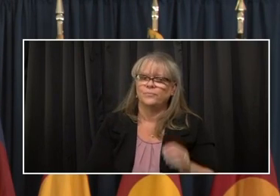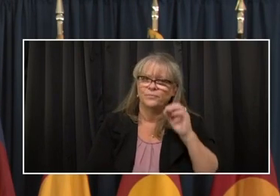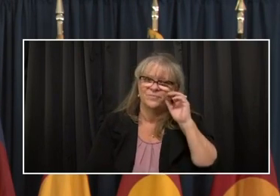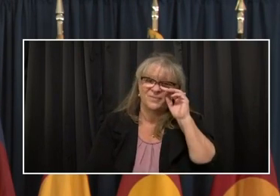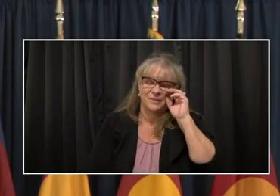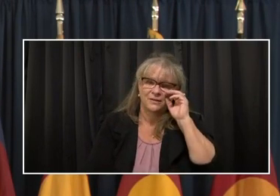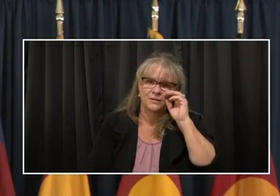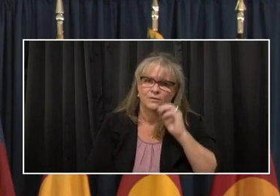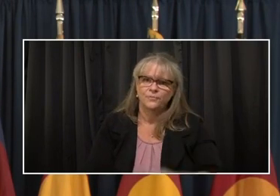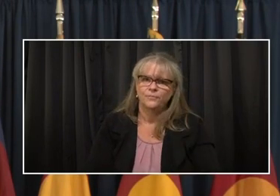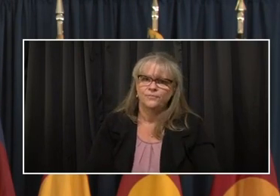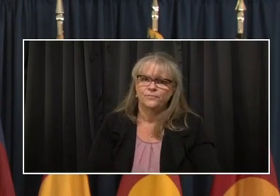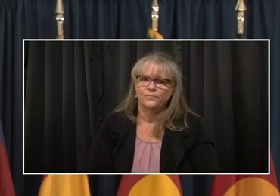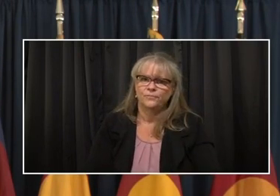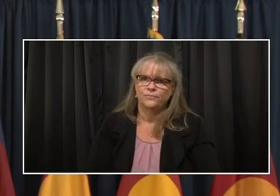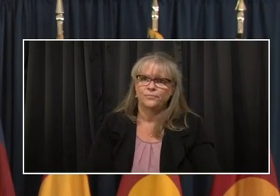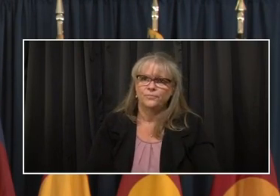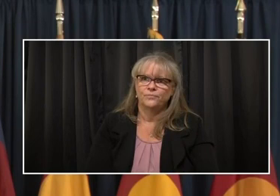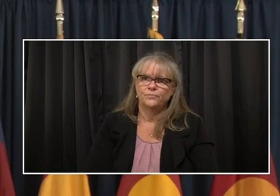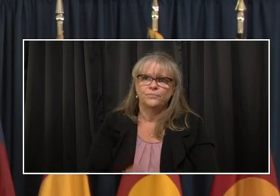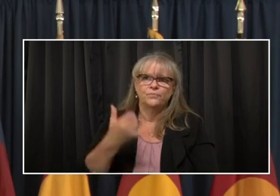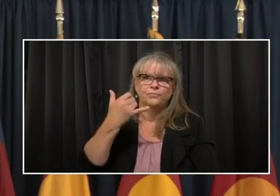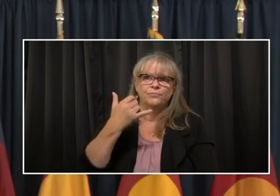última llamada?